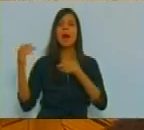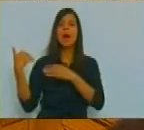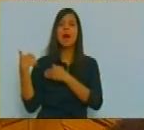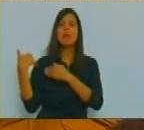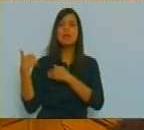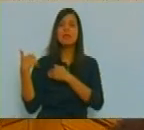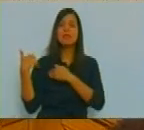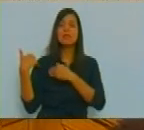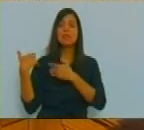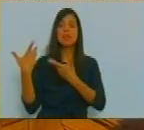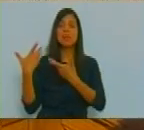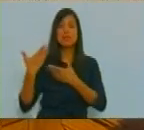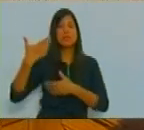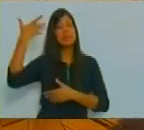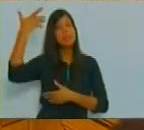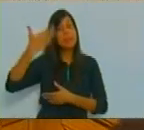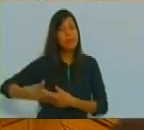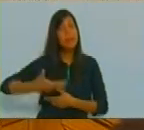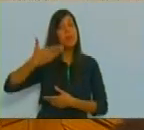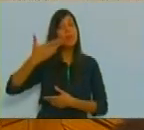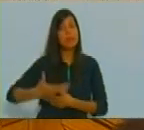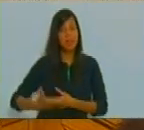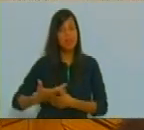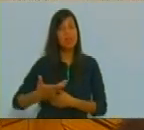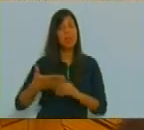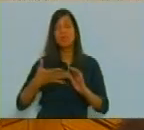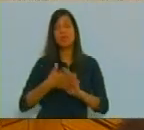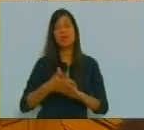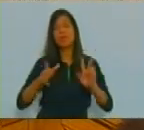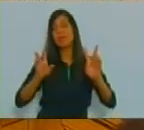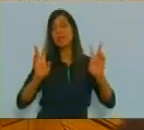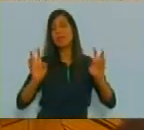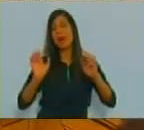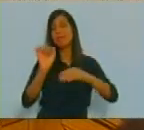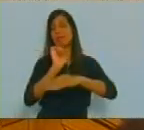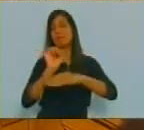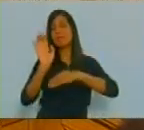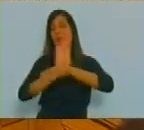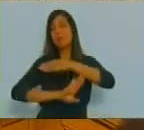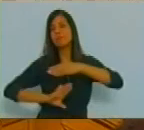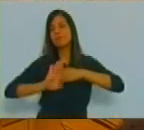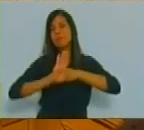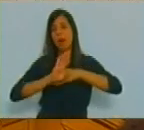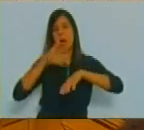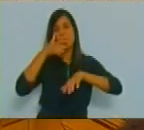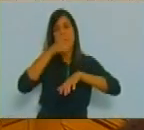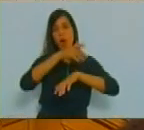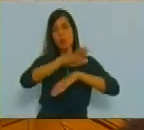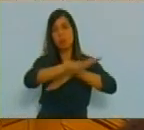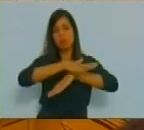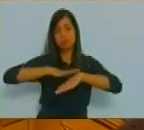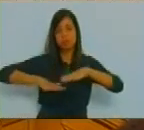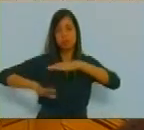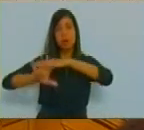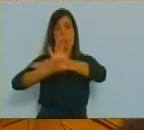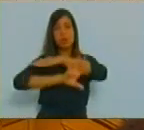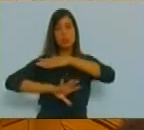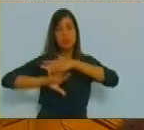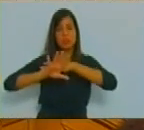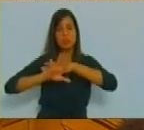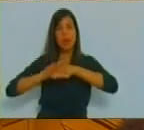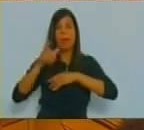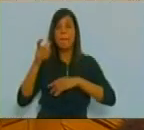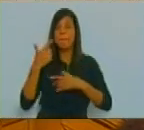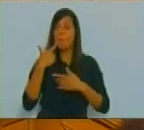guardo una especial trascendencia y el tema de la seguridad ciudadana todos los compañeros que han hablado el tema desde